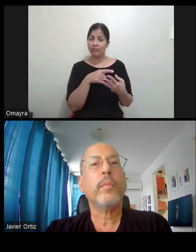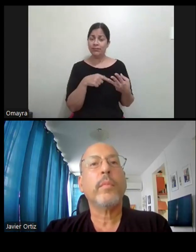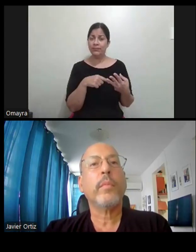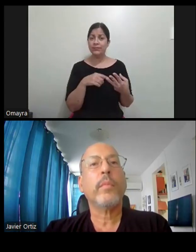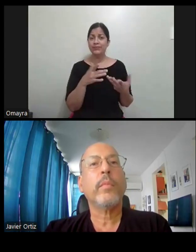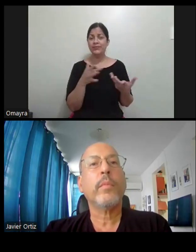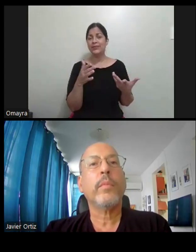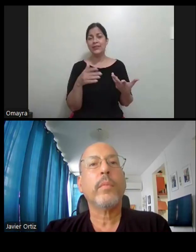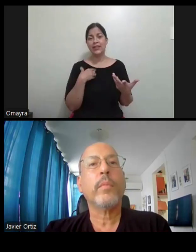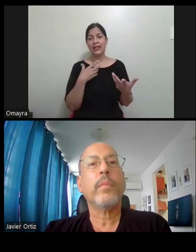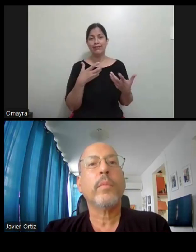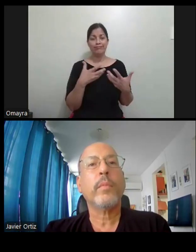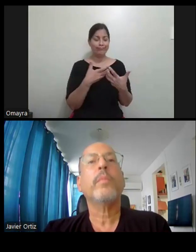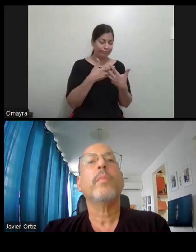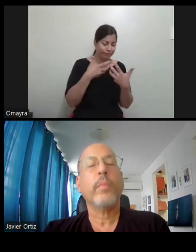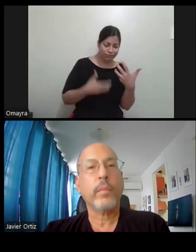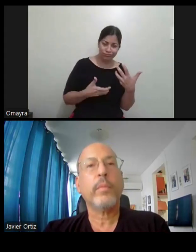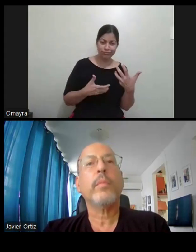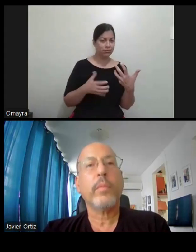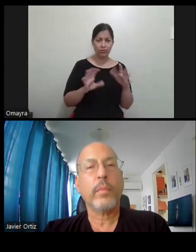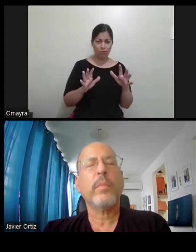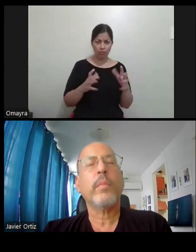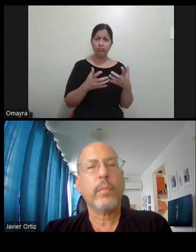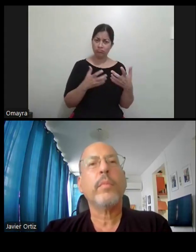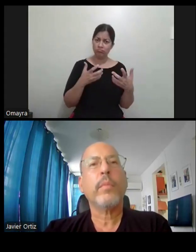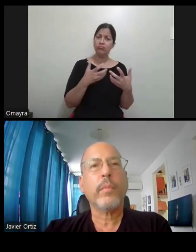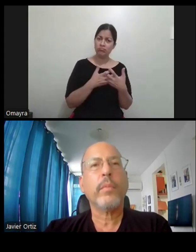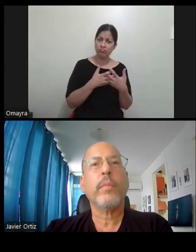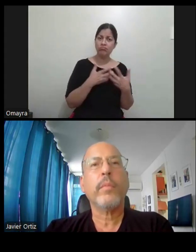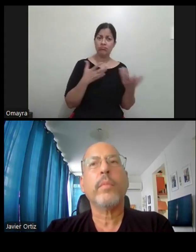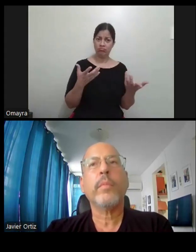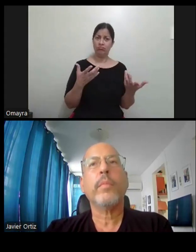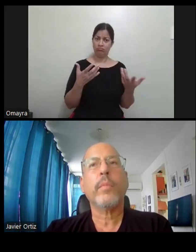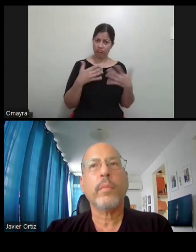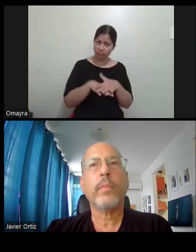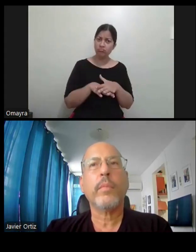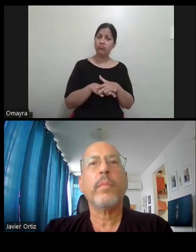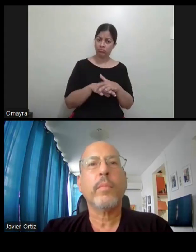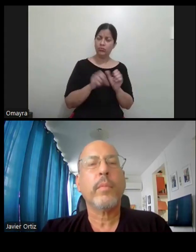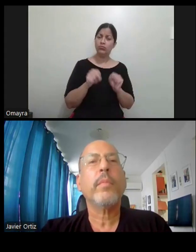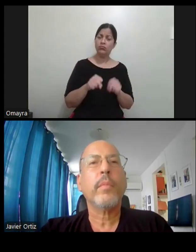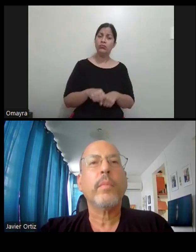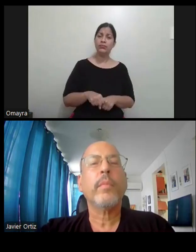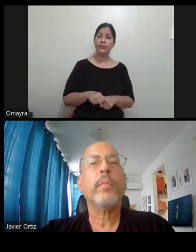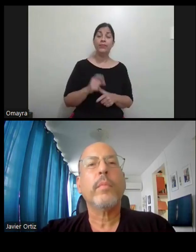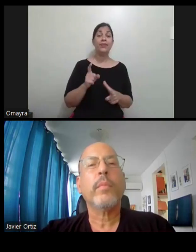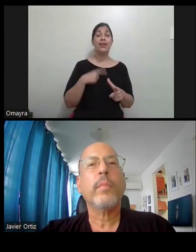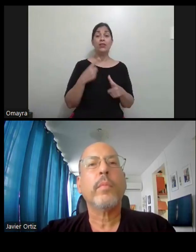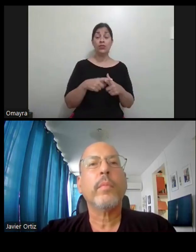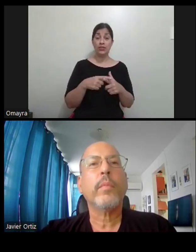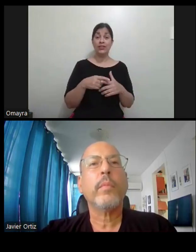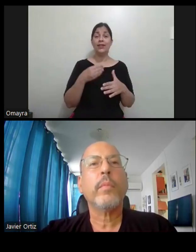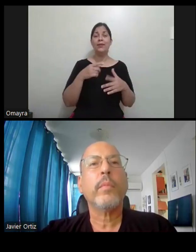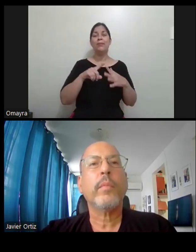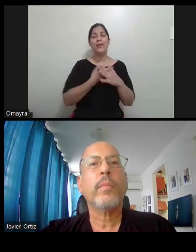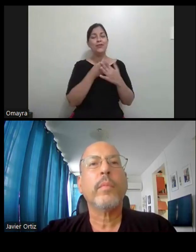digamos, que no haya disonancias ni asincronías históricas ni nada. Una integración, claro. Hay una integración y ahí entonces entro también en la